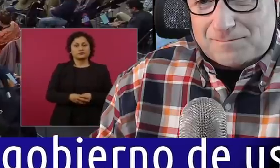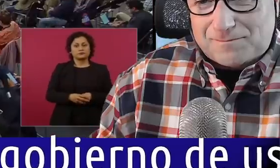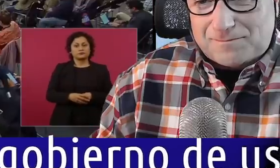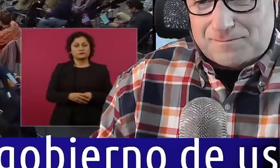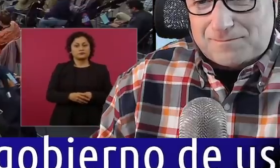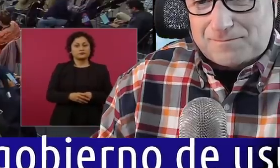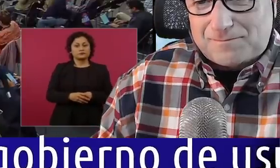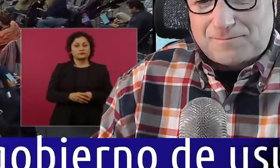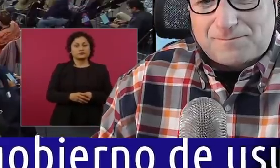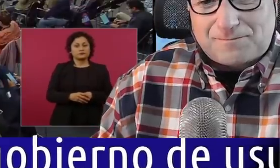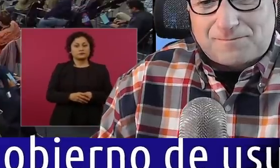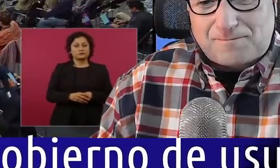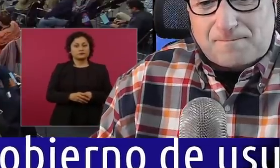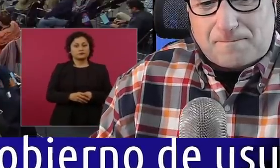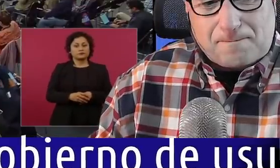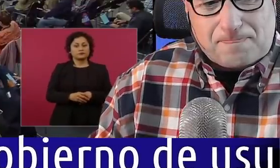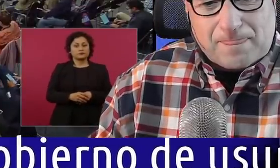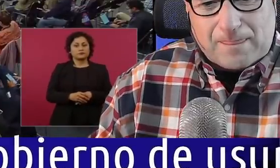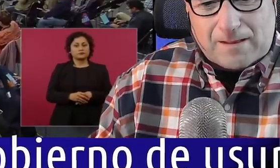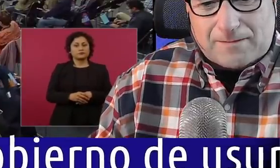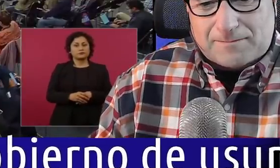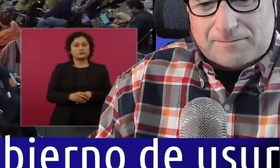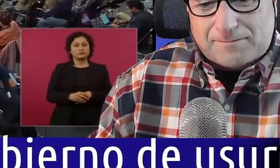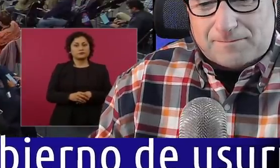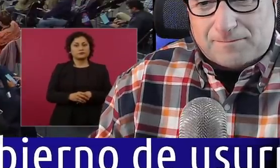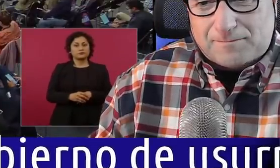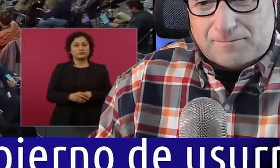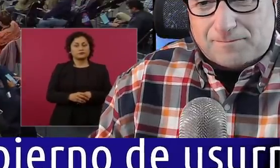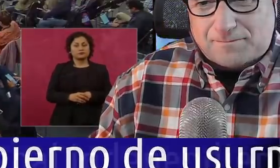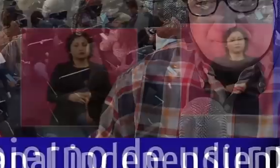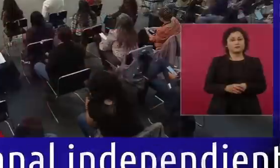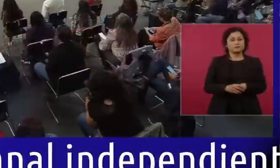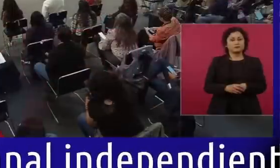Del Pacífico. Que Chile ya está de acuerdo que se la